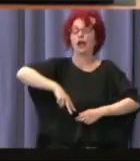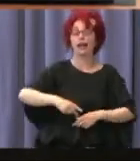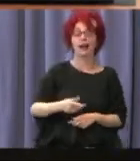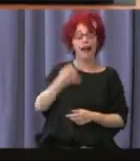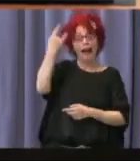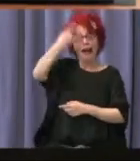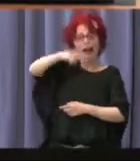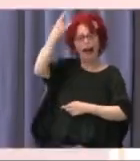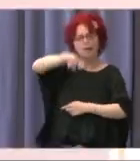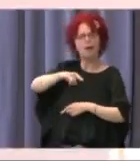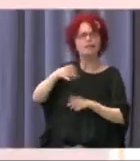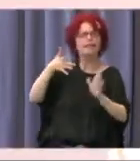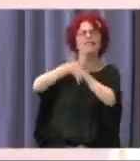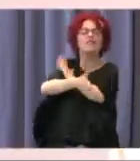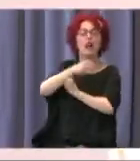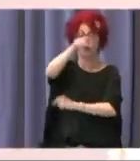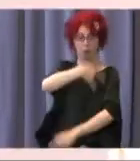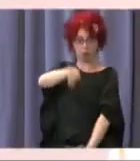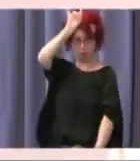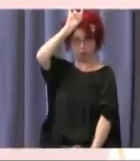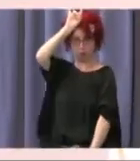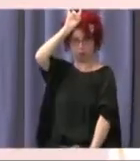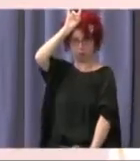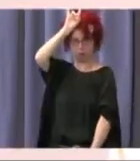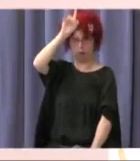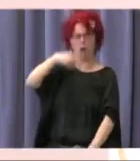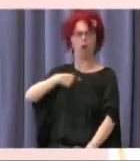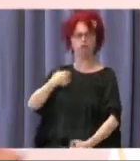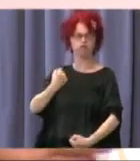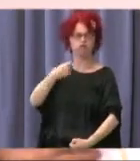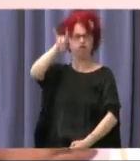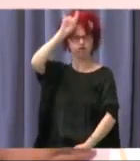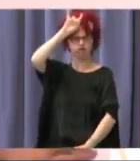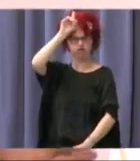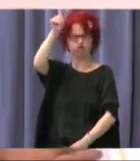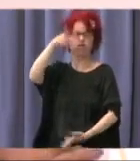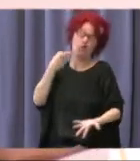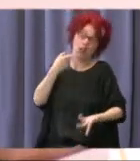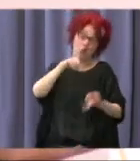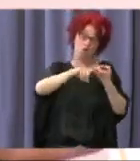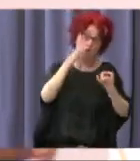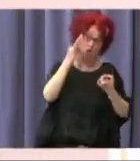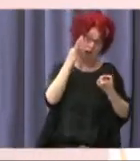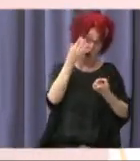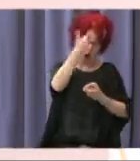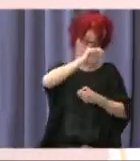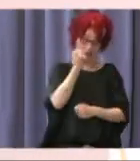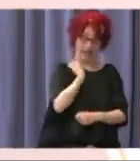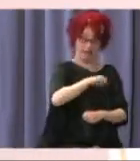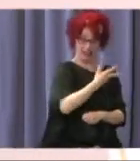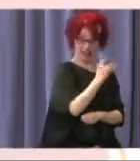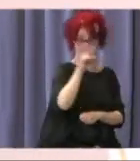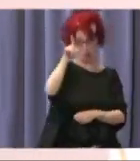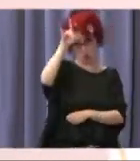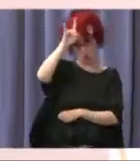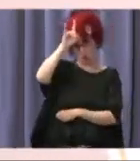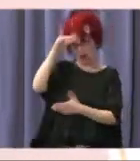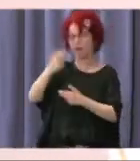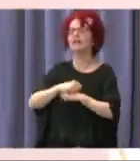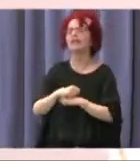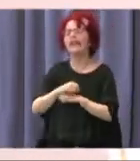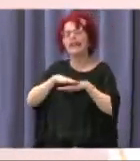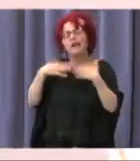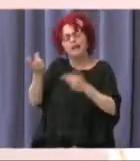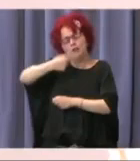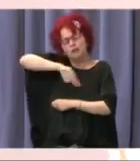porque tienes cuernos. Es decir, no eres un hombre ahí, como ha tenido que ser, porque te han puesto los cuernos. Te lo han colado. Fijaros, ¿cuál es el insulto que